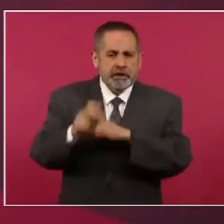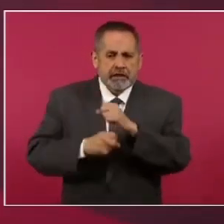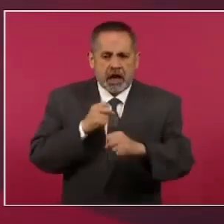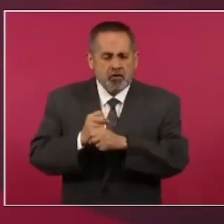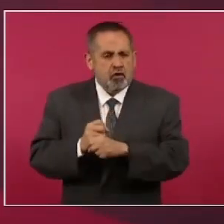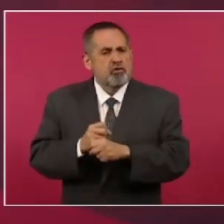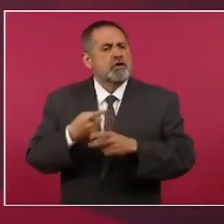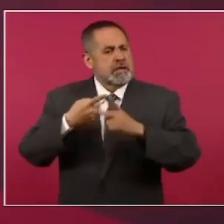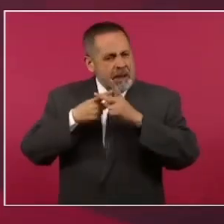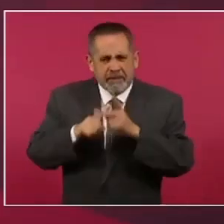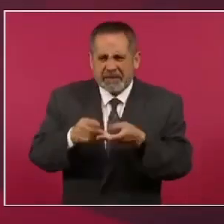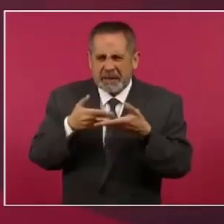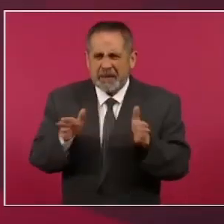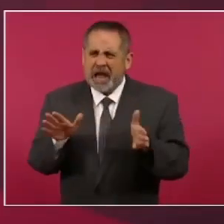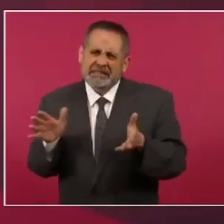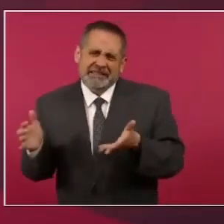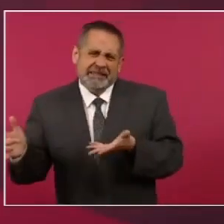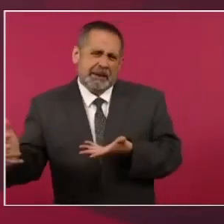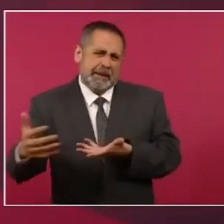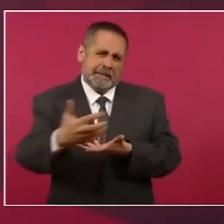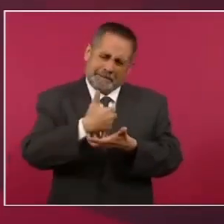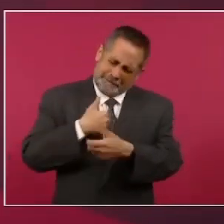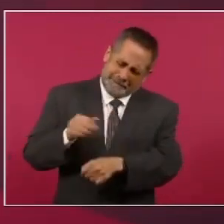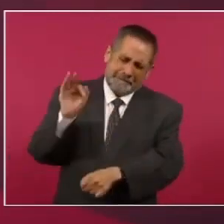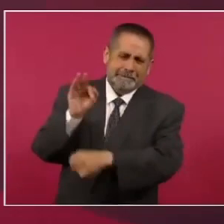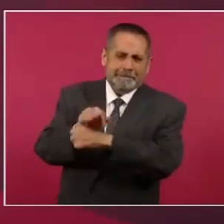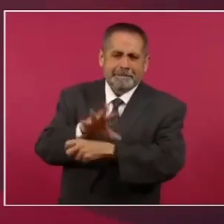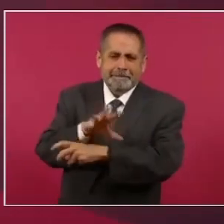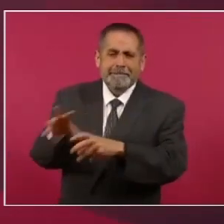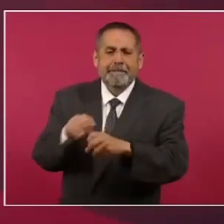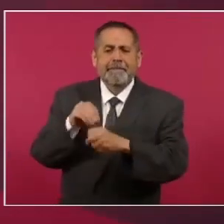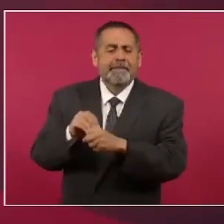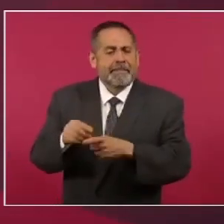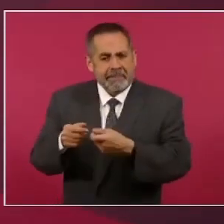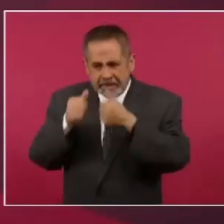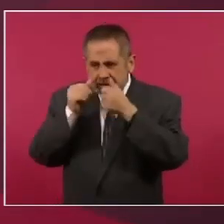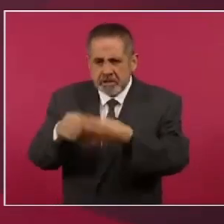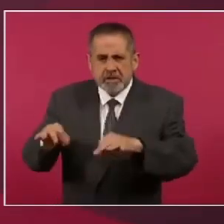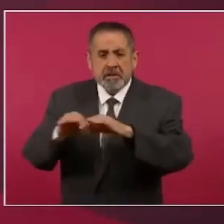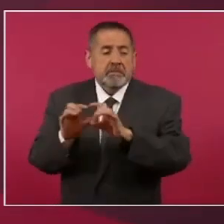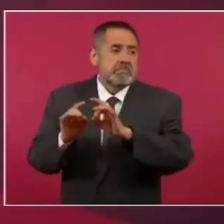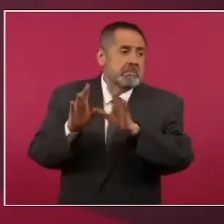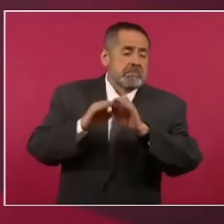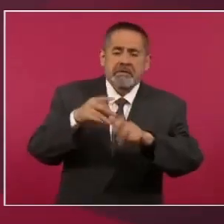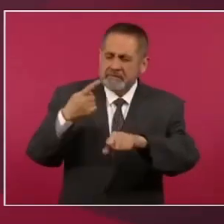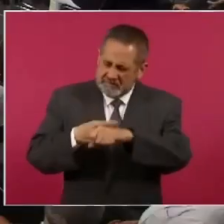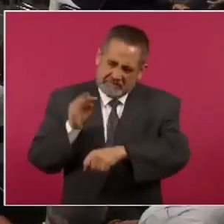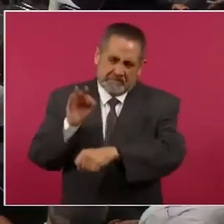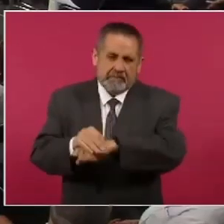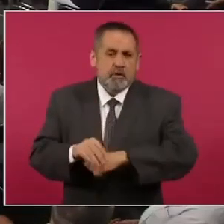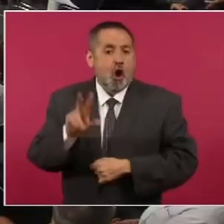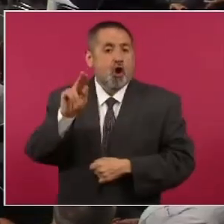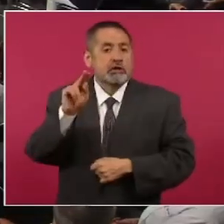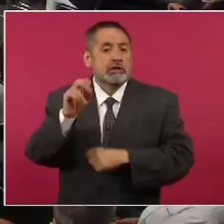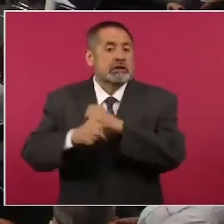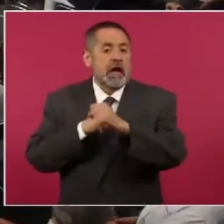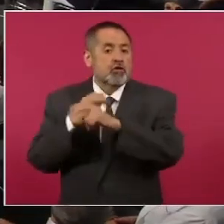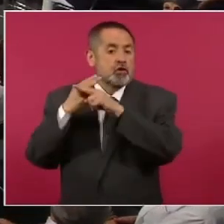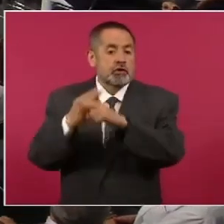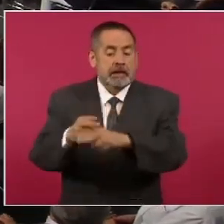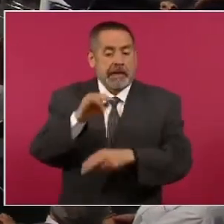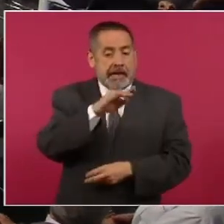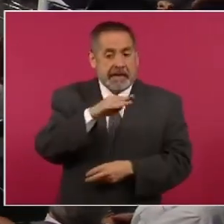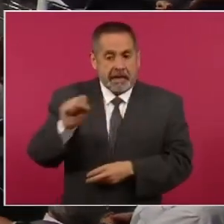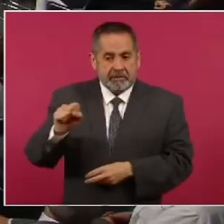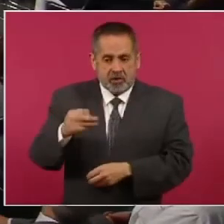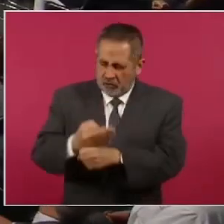alas y abrazar a todos los mexicanos y mexicanas en los momentos de incertidumbre y de enfermedad. 80 años y el IMSS está en su